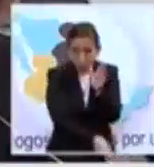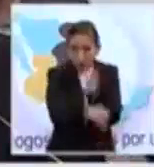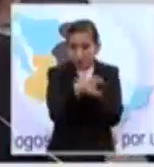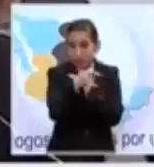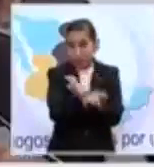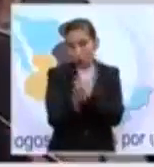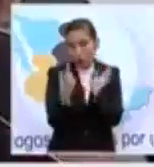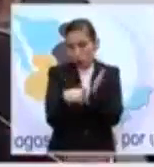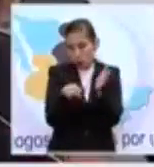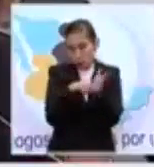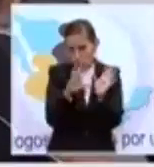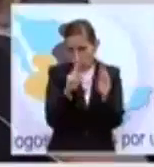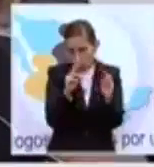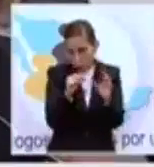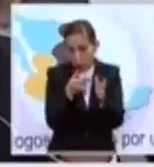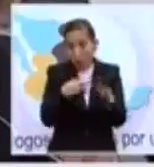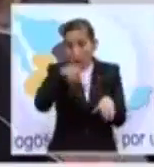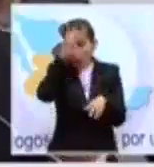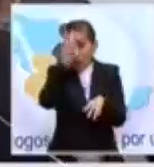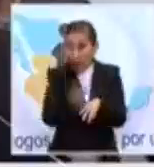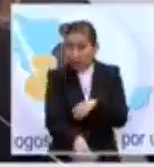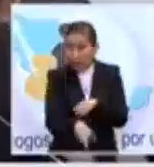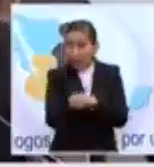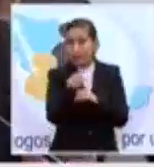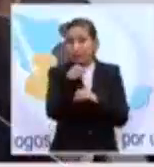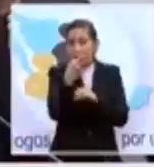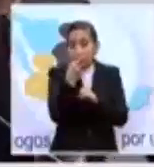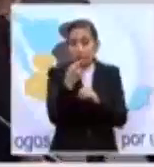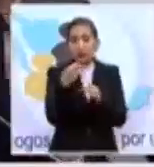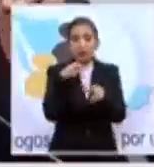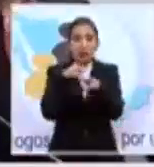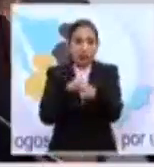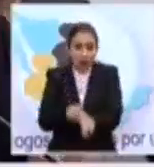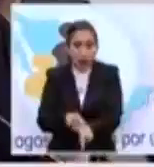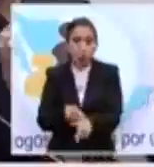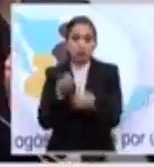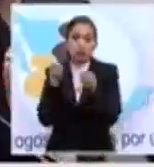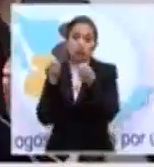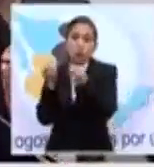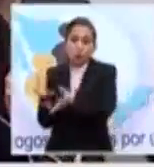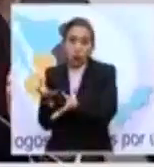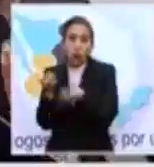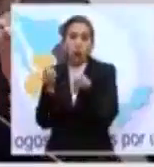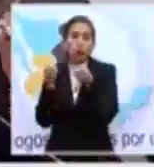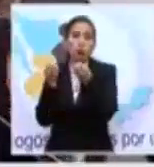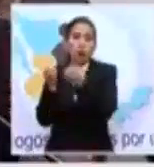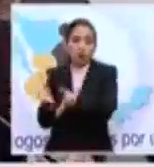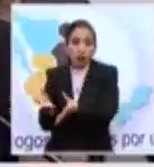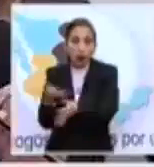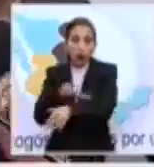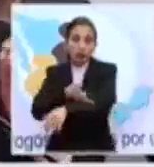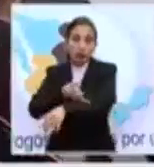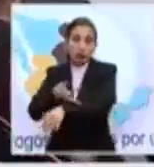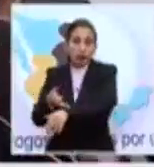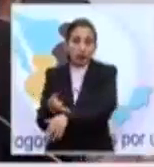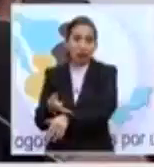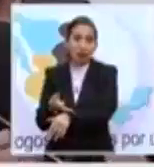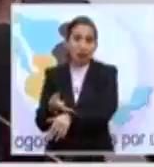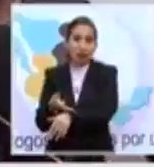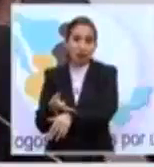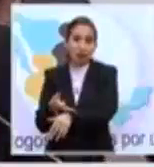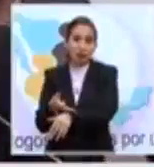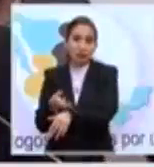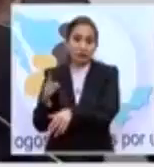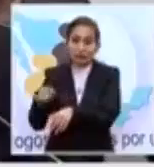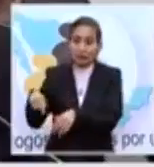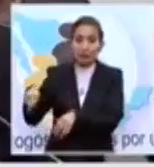no descalificativa, sino la realidad técnica, es decir, si vamos y medimos a los niños, a las familias que